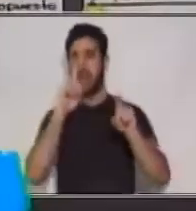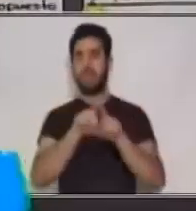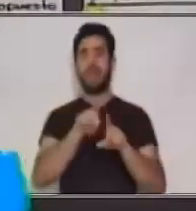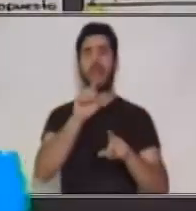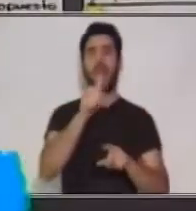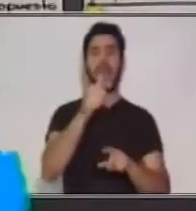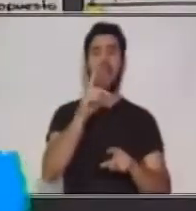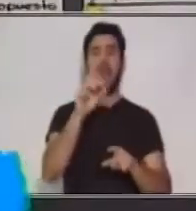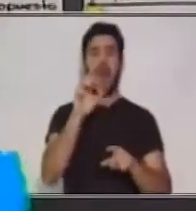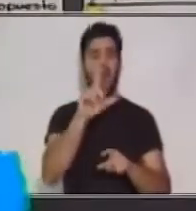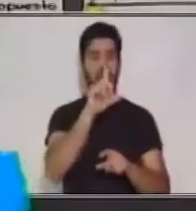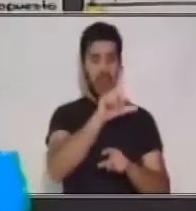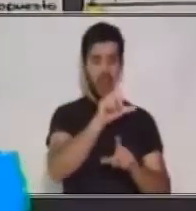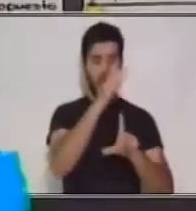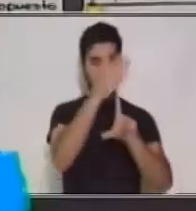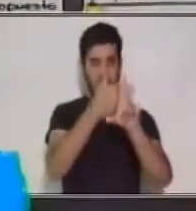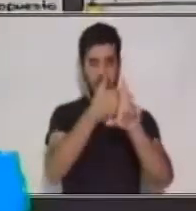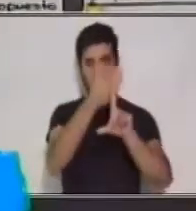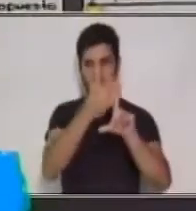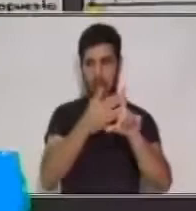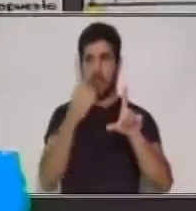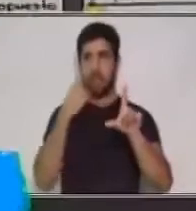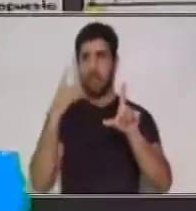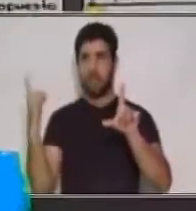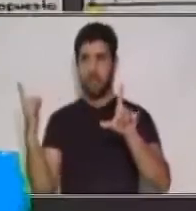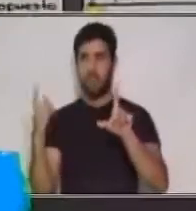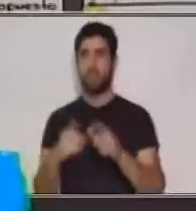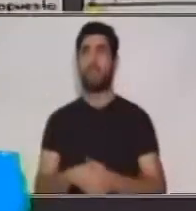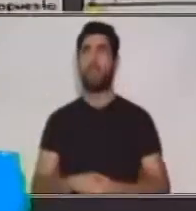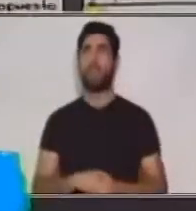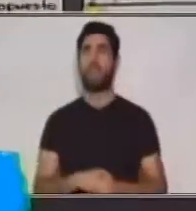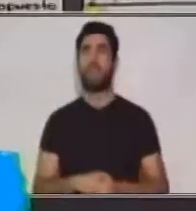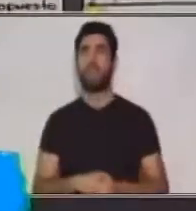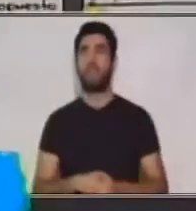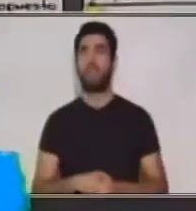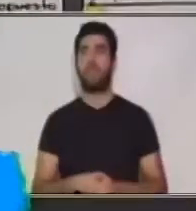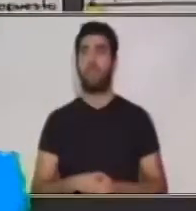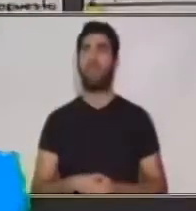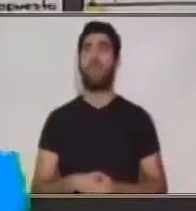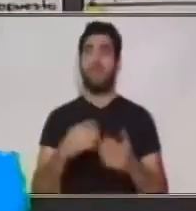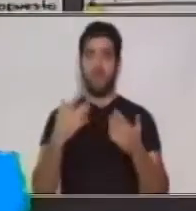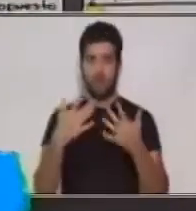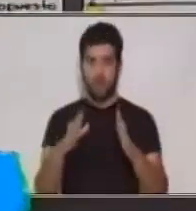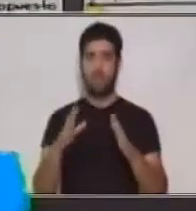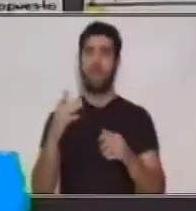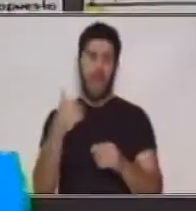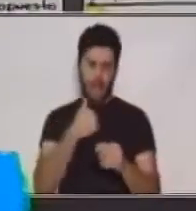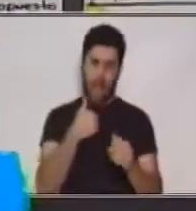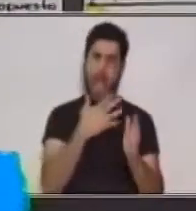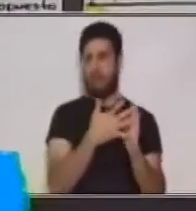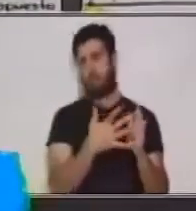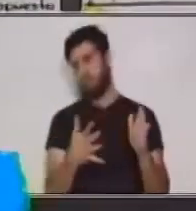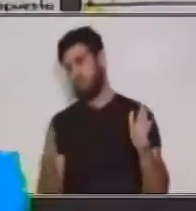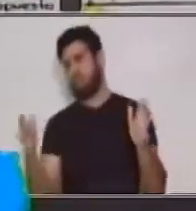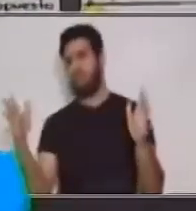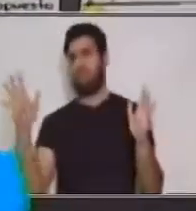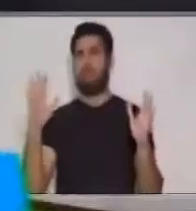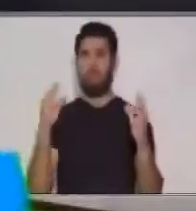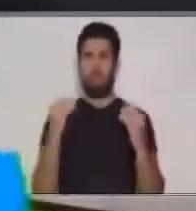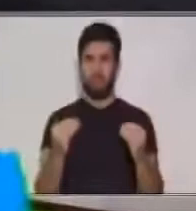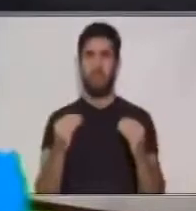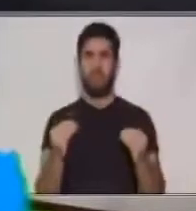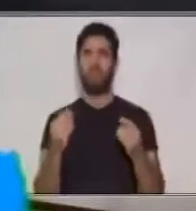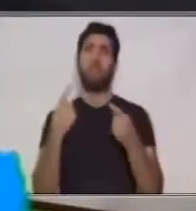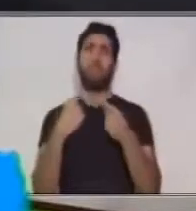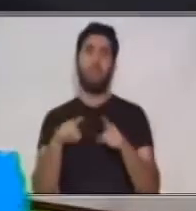iguales dos de sus ángulos respectivos y el lado entre ellos. Y por último, hay más, tenemos